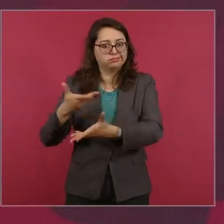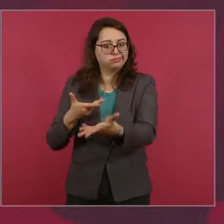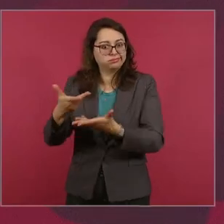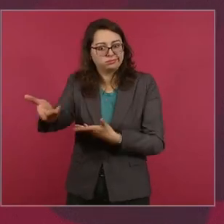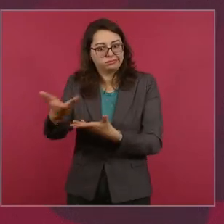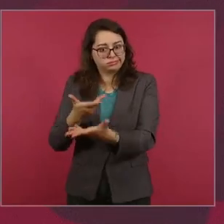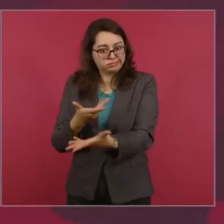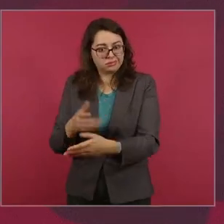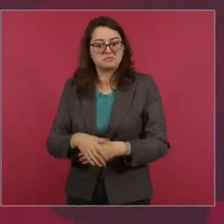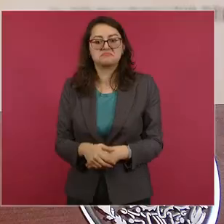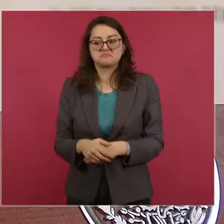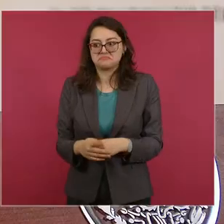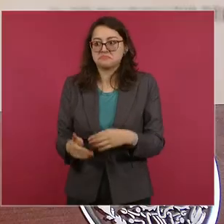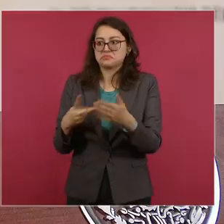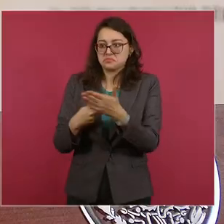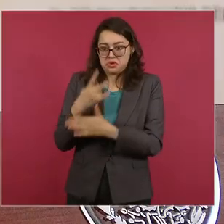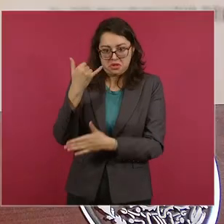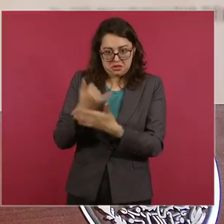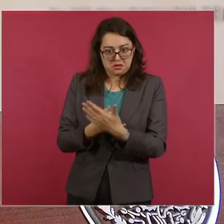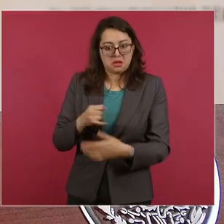hay proyectos